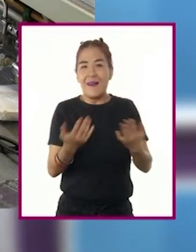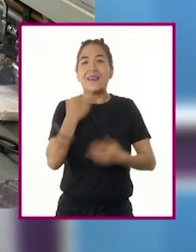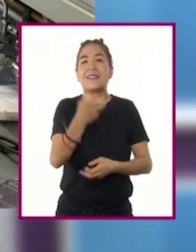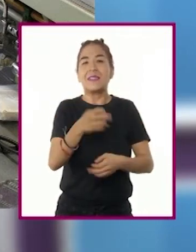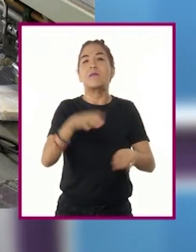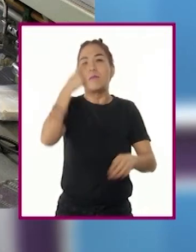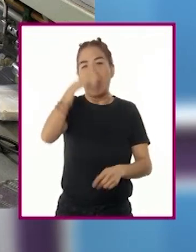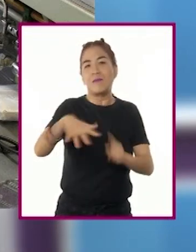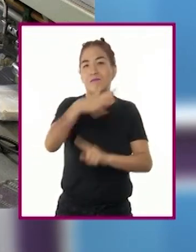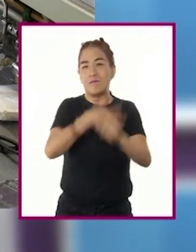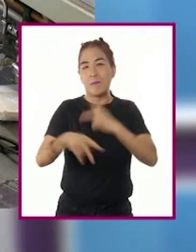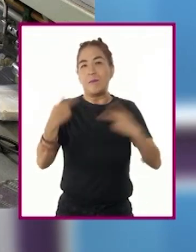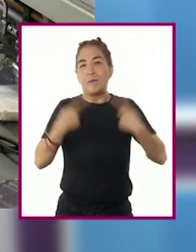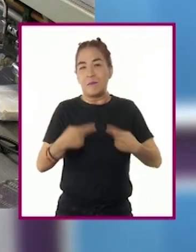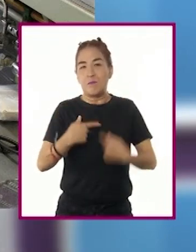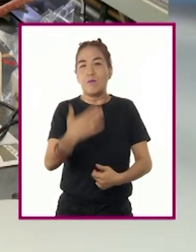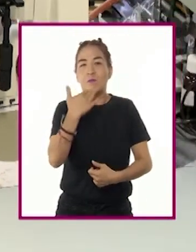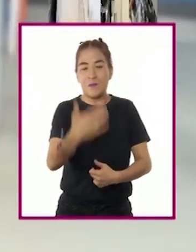el bienestar de la sociedad.